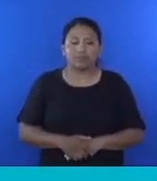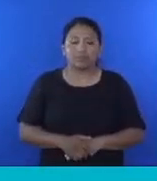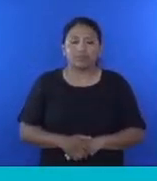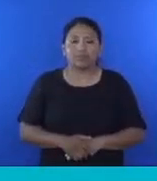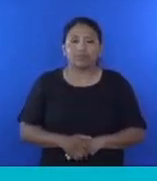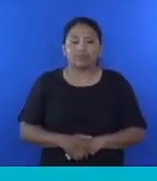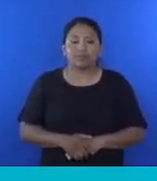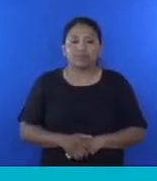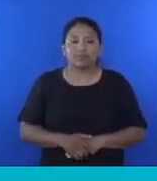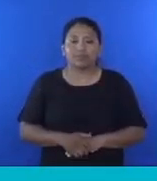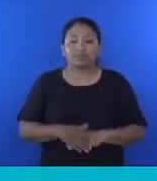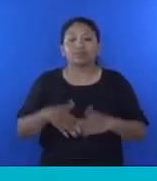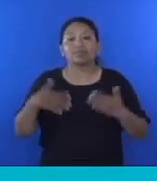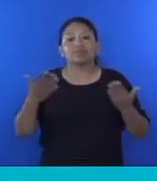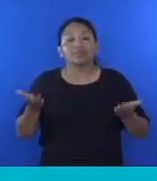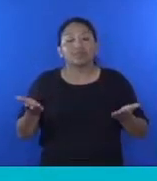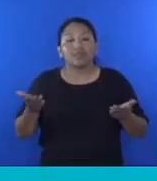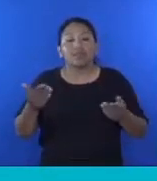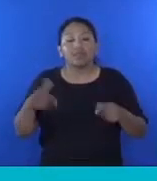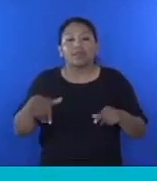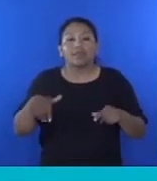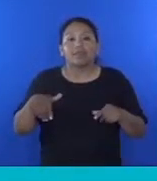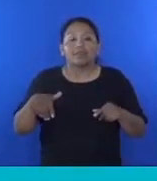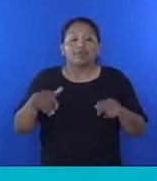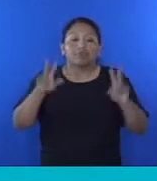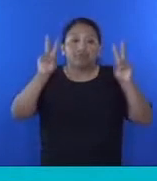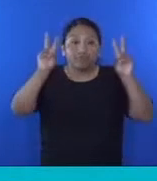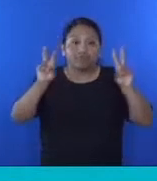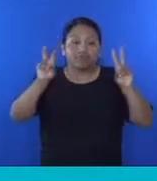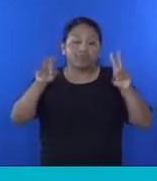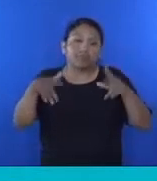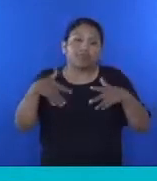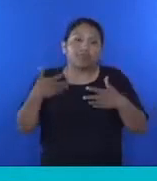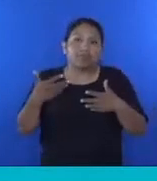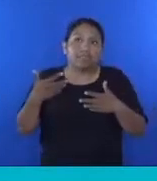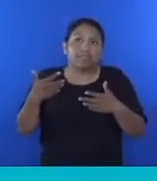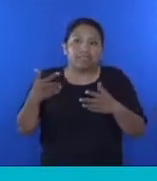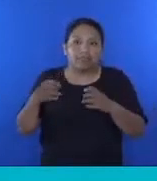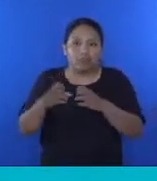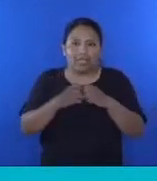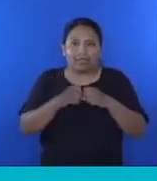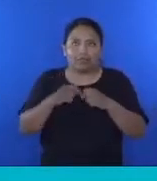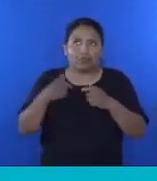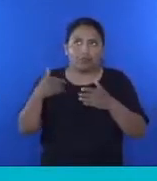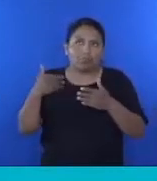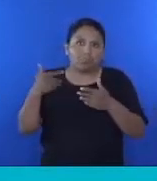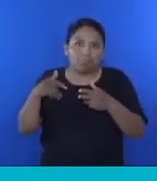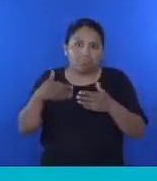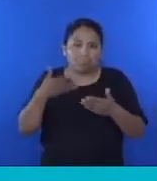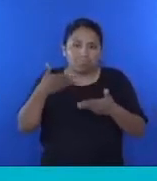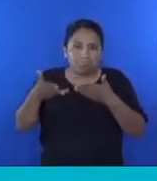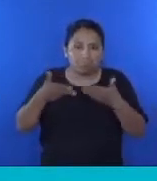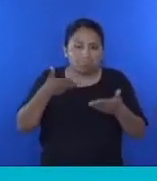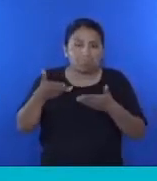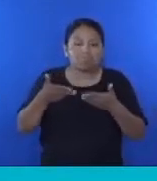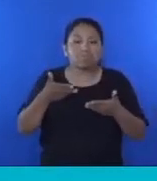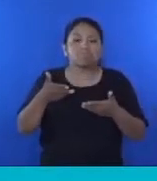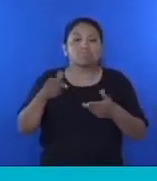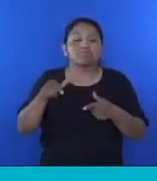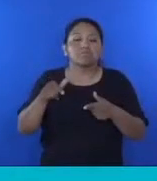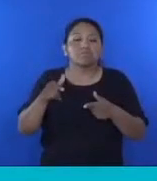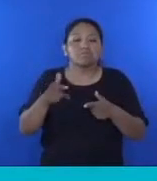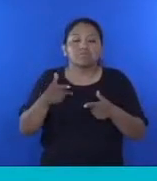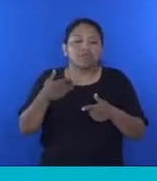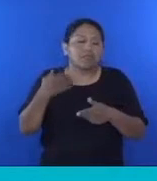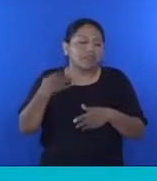Una cuestión que me parece que también atravesó toda la sesión y que en algún